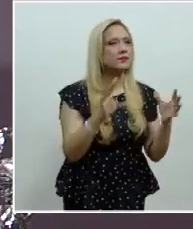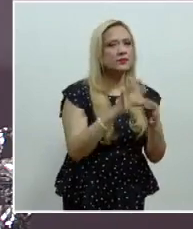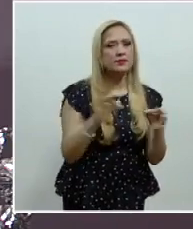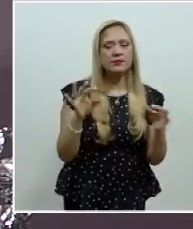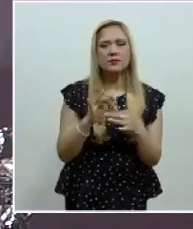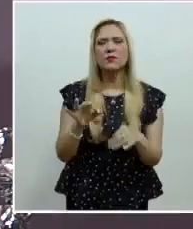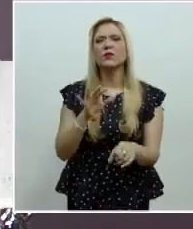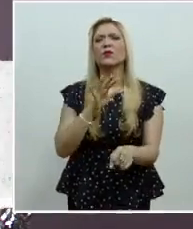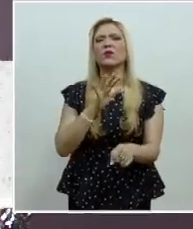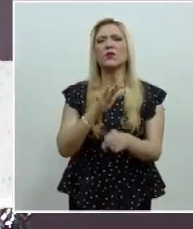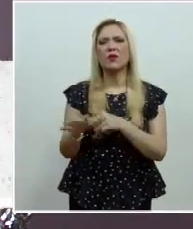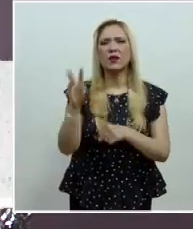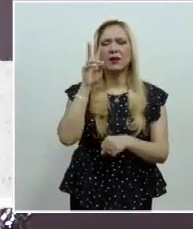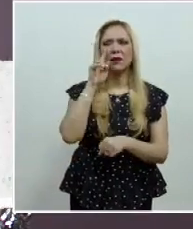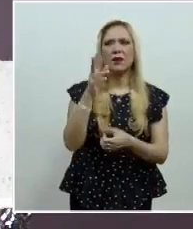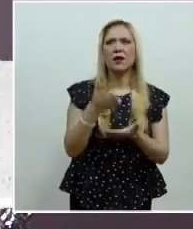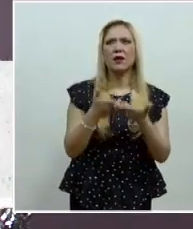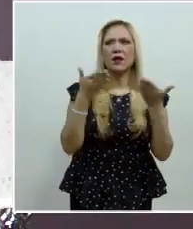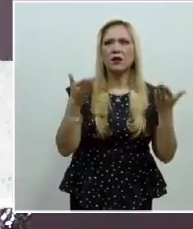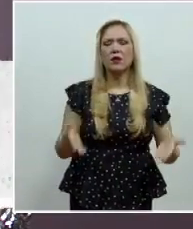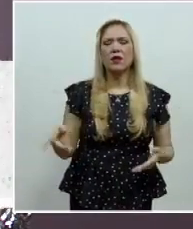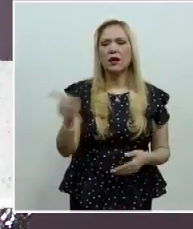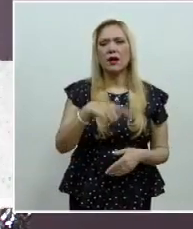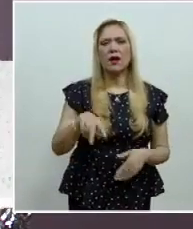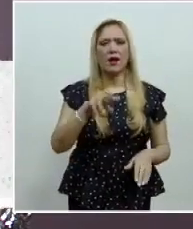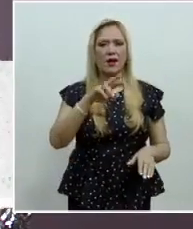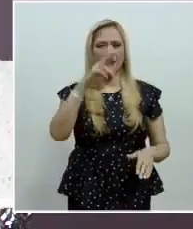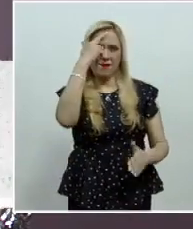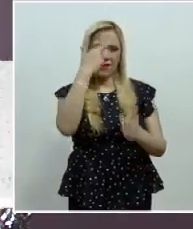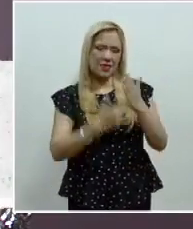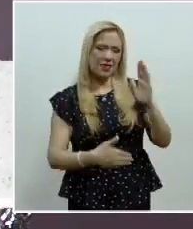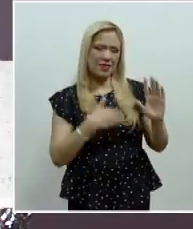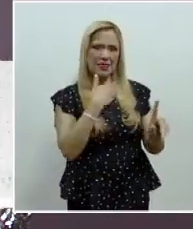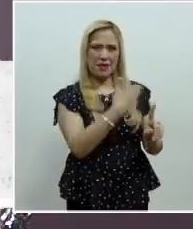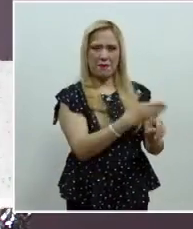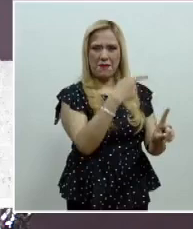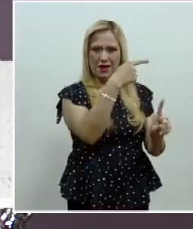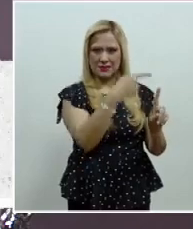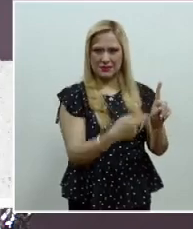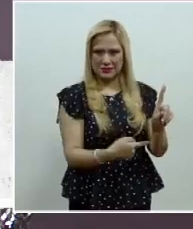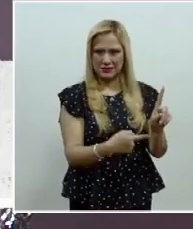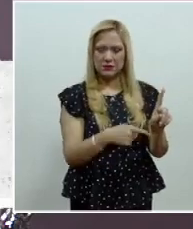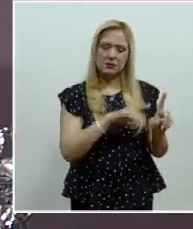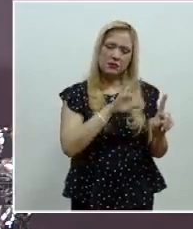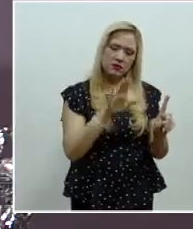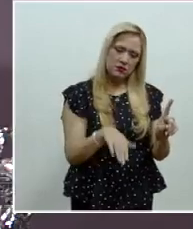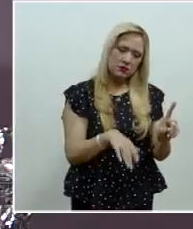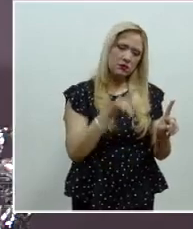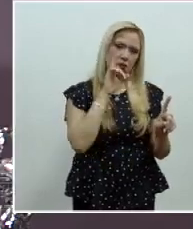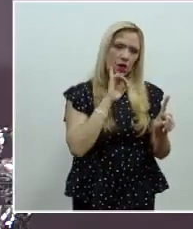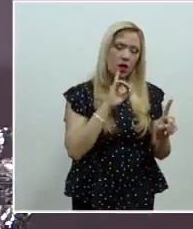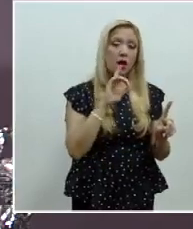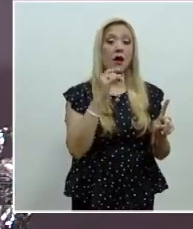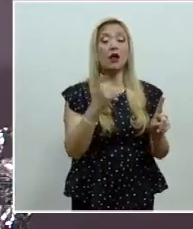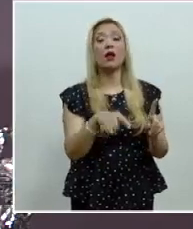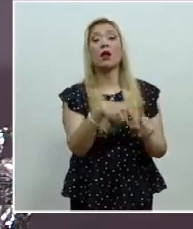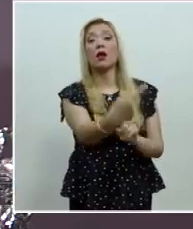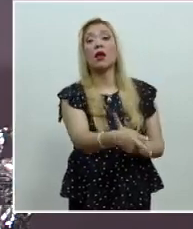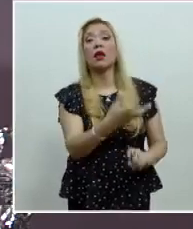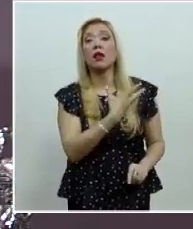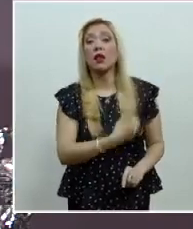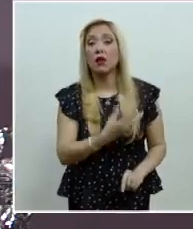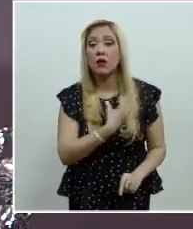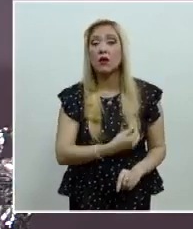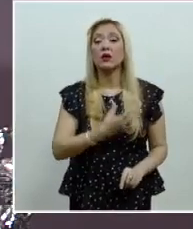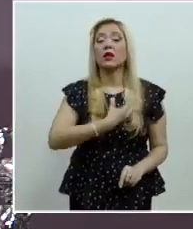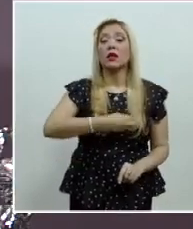el impacto que tiene en las víctimas, no solo en las víctimas directas como pueden ser las mujeres, sino también quizás en sus hijos,